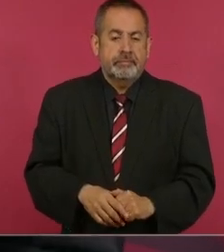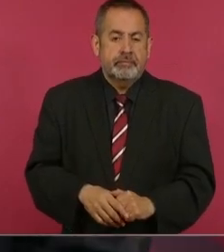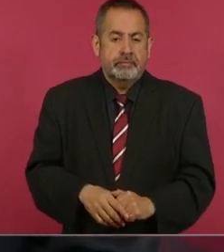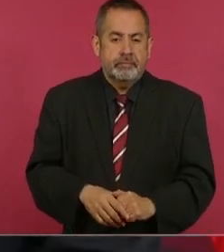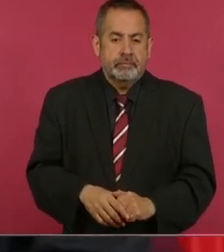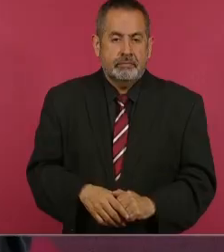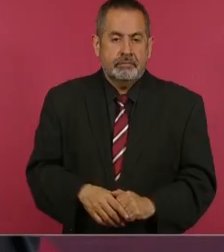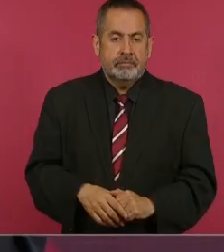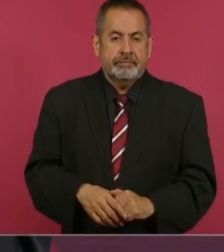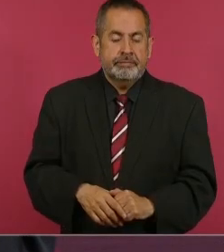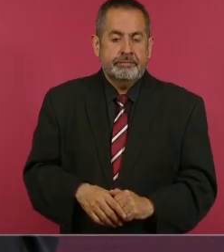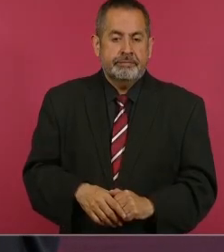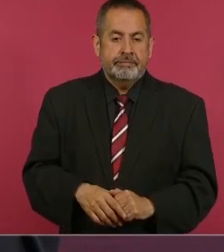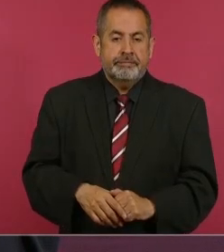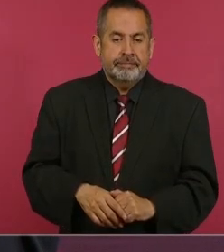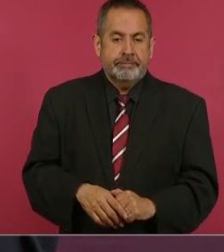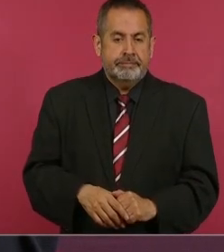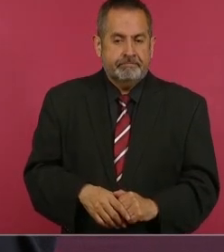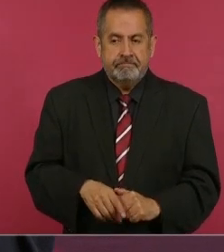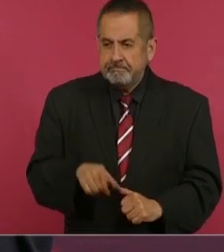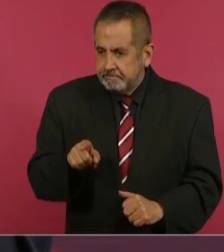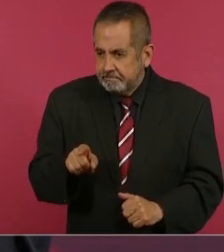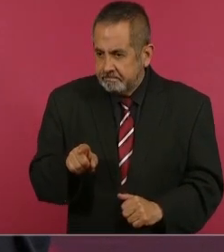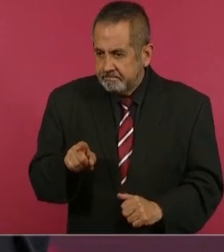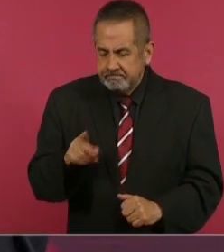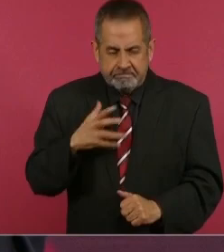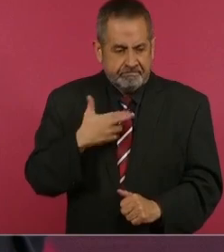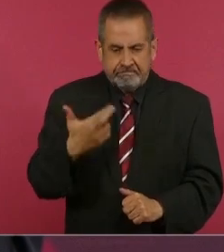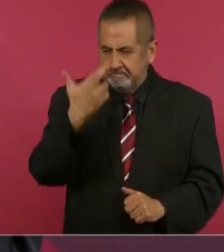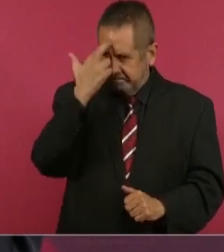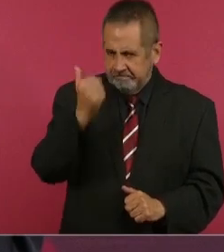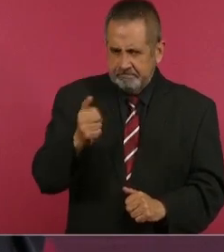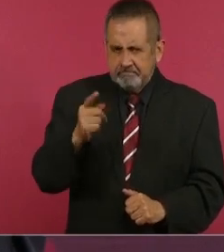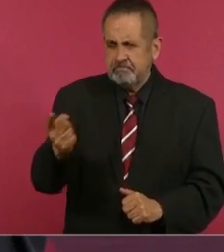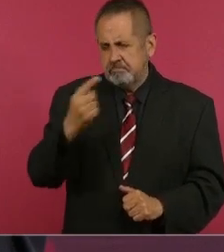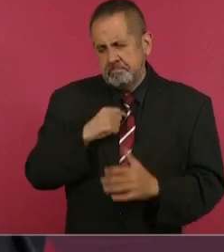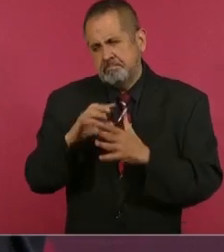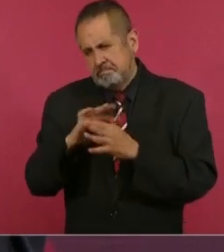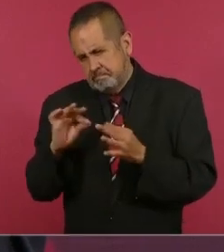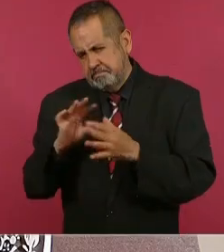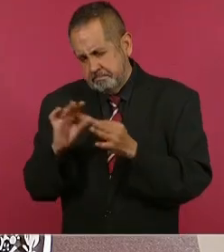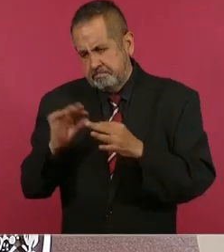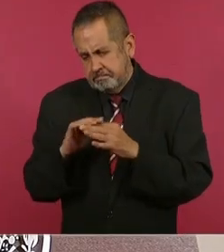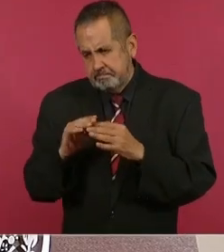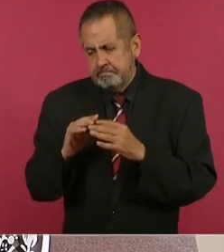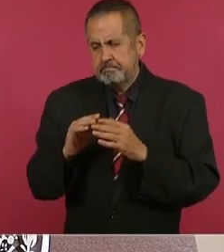Y tiene razón, él me lo explicó,